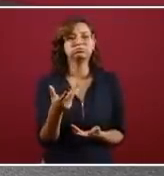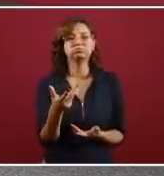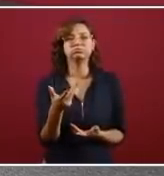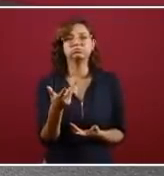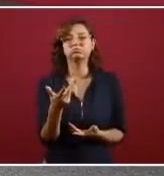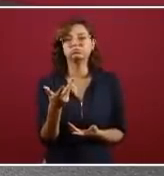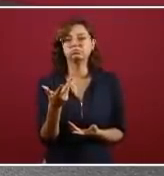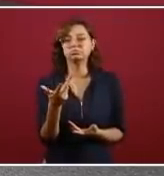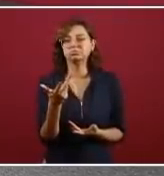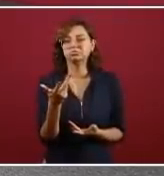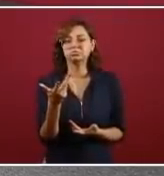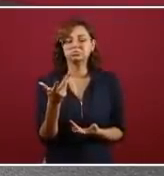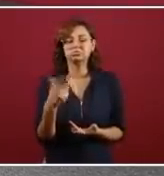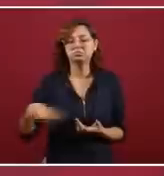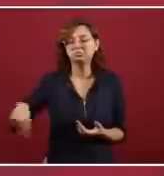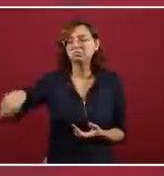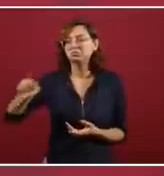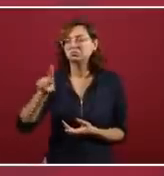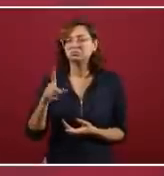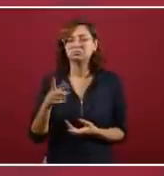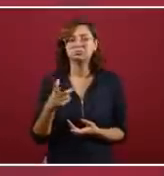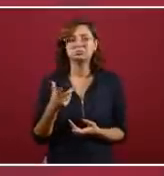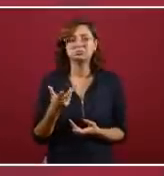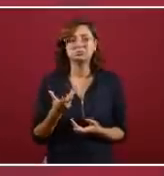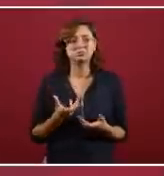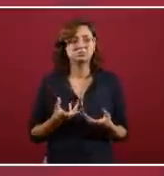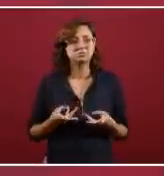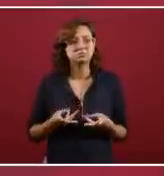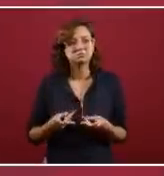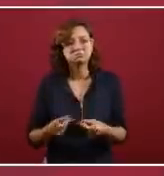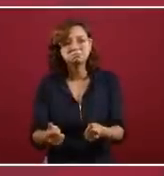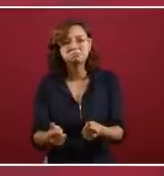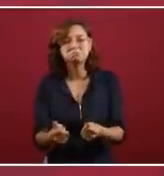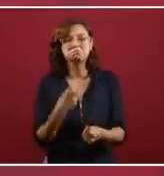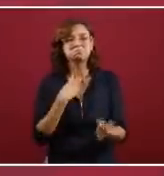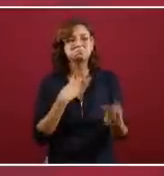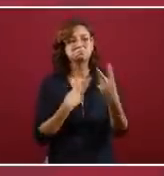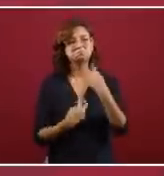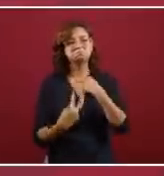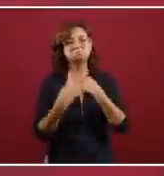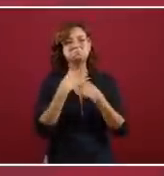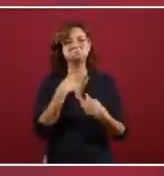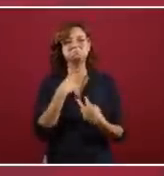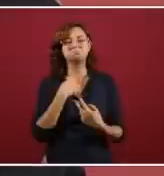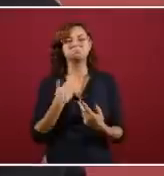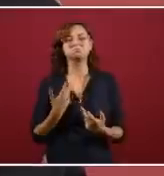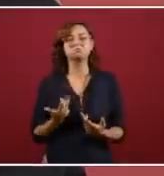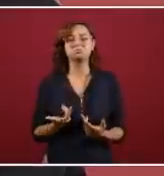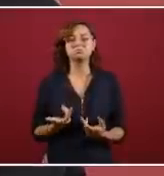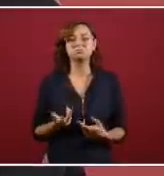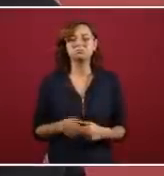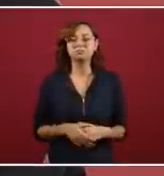los consumidores, del pueblo, de la gente.